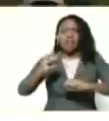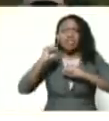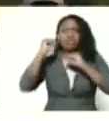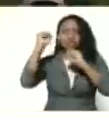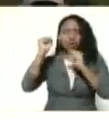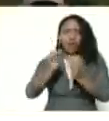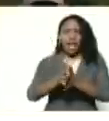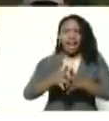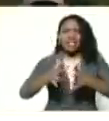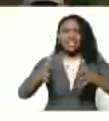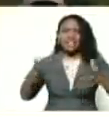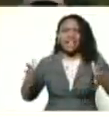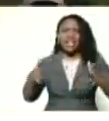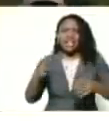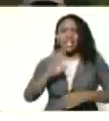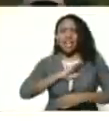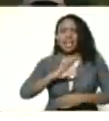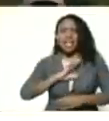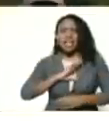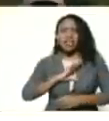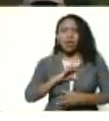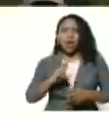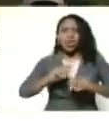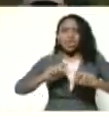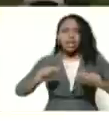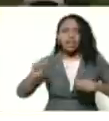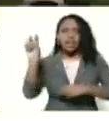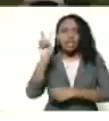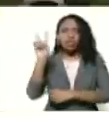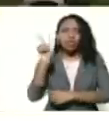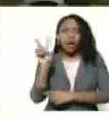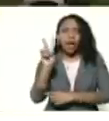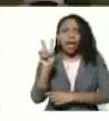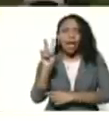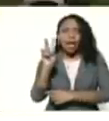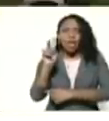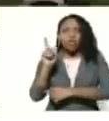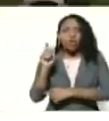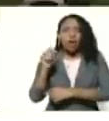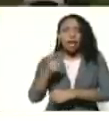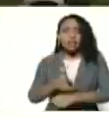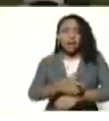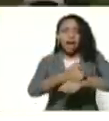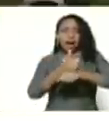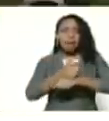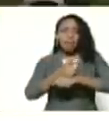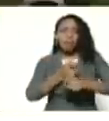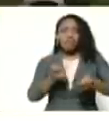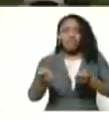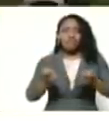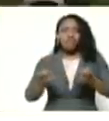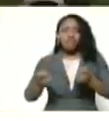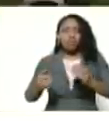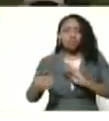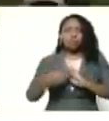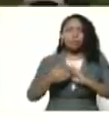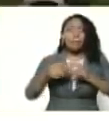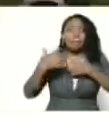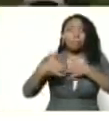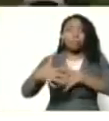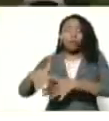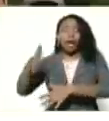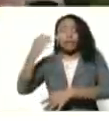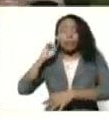grande que se haya obtenido en tierras venezolanas con las armas contra un ejército imperial, el más poderoso que